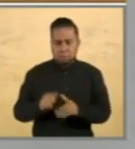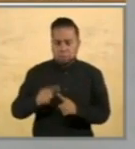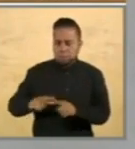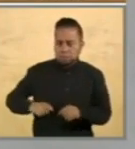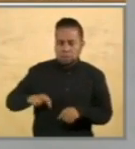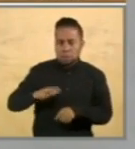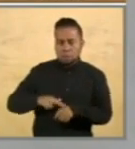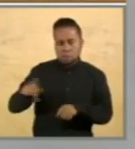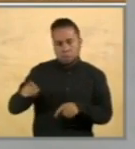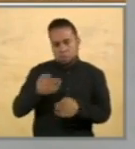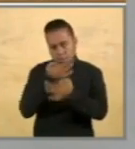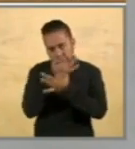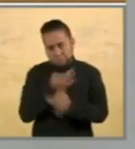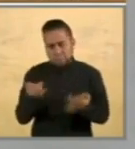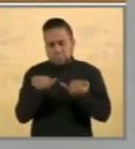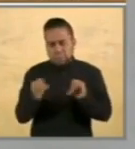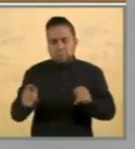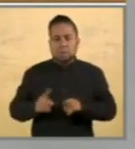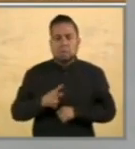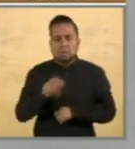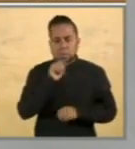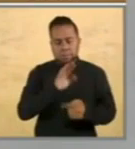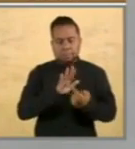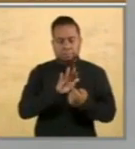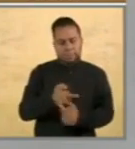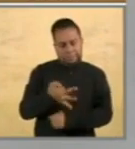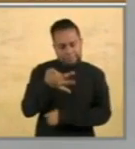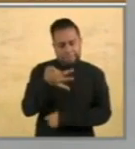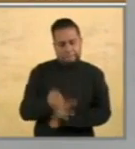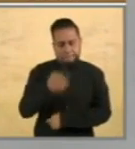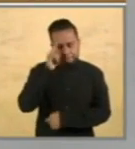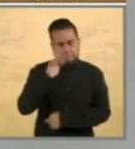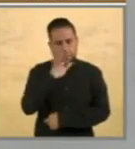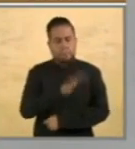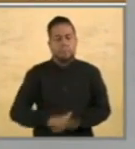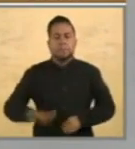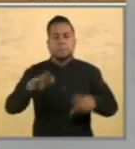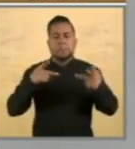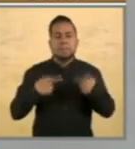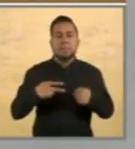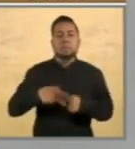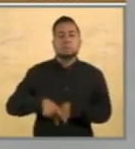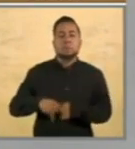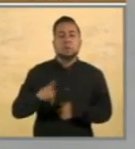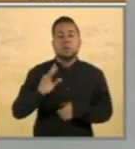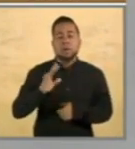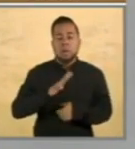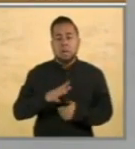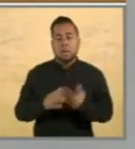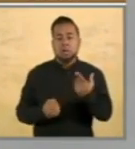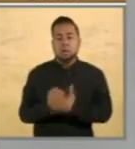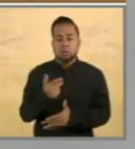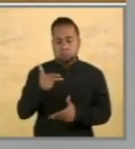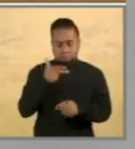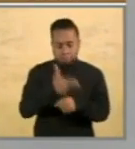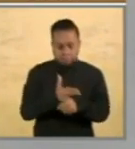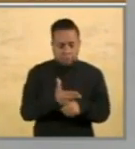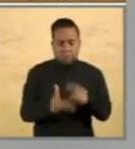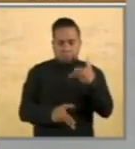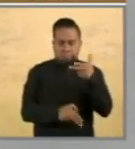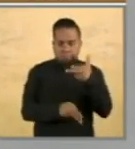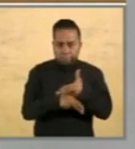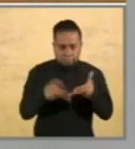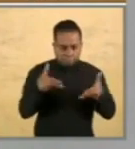gobernador hará la inauguración y la presentación a la ciudadania pero ya hay nuevos puntos móviles que